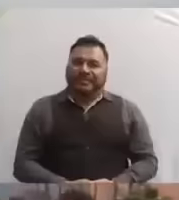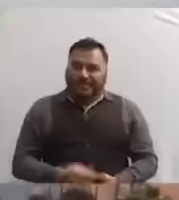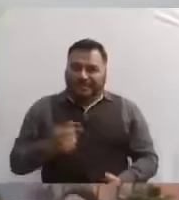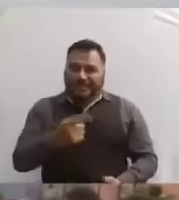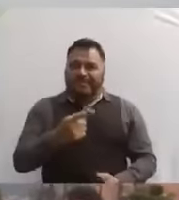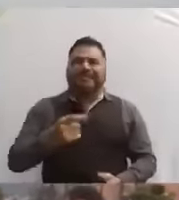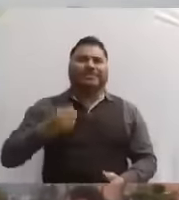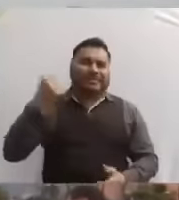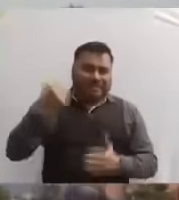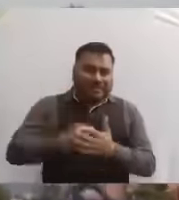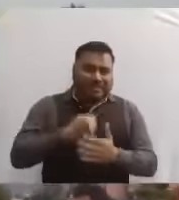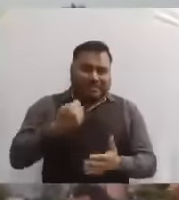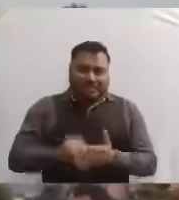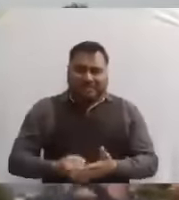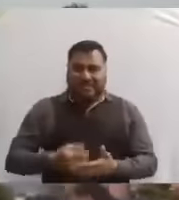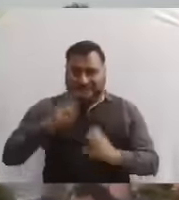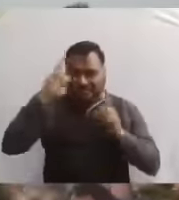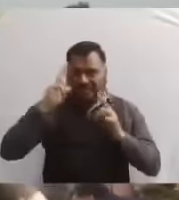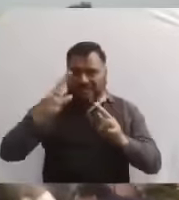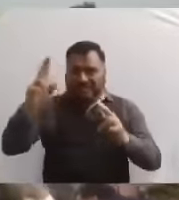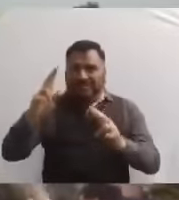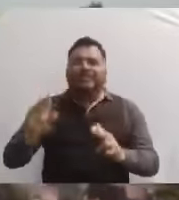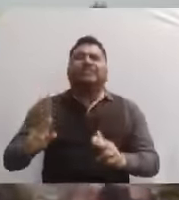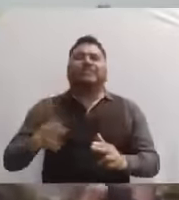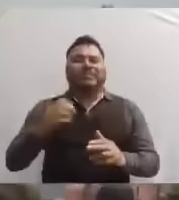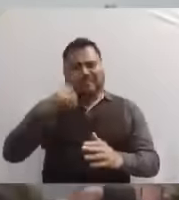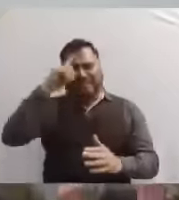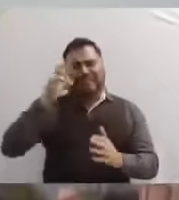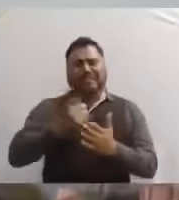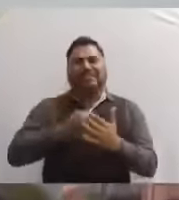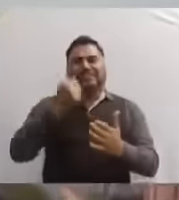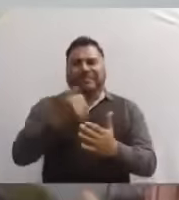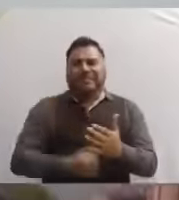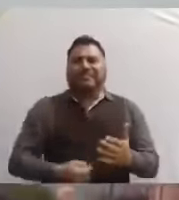es un honor luchar con Obrador.